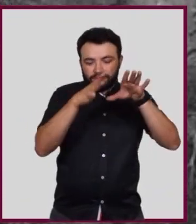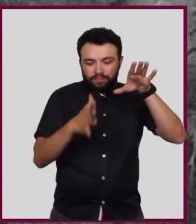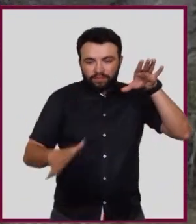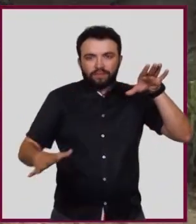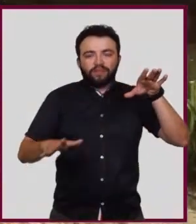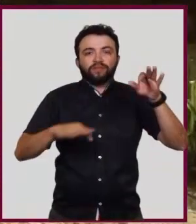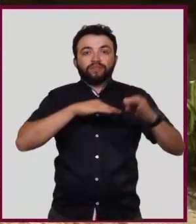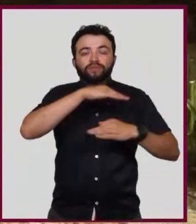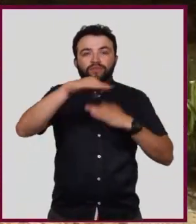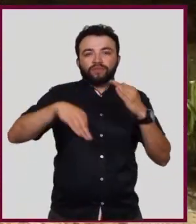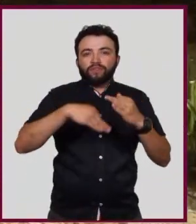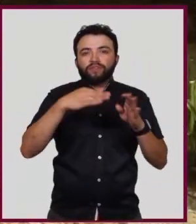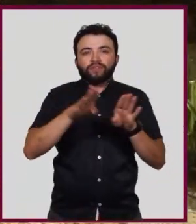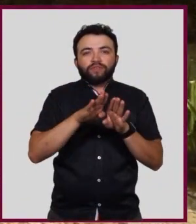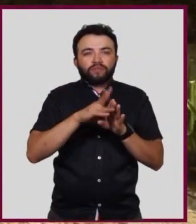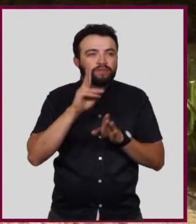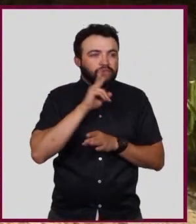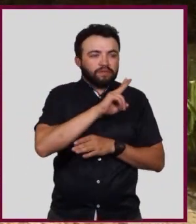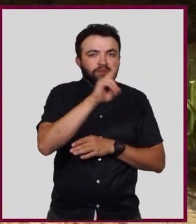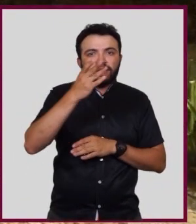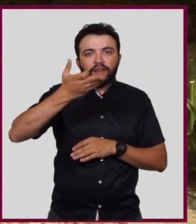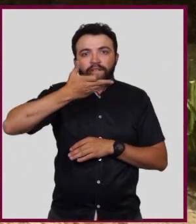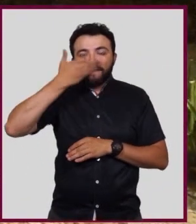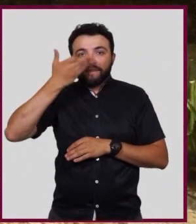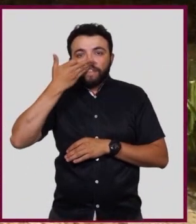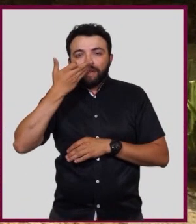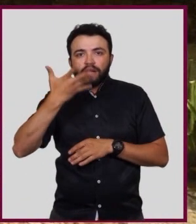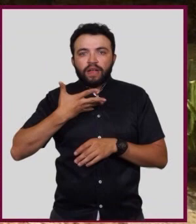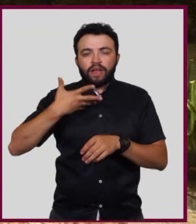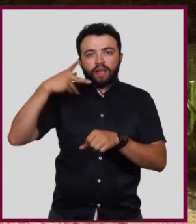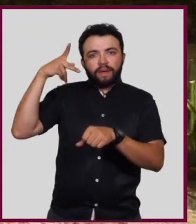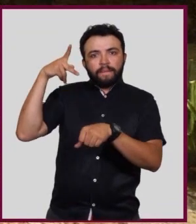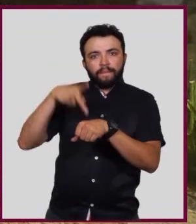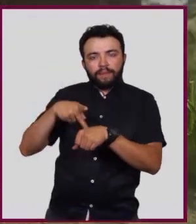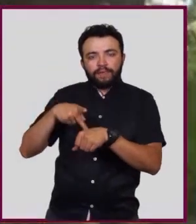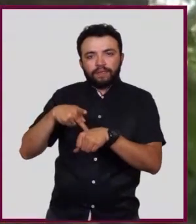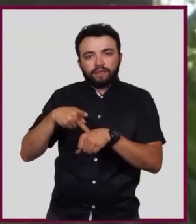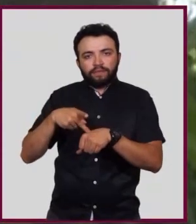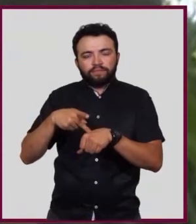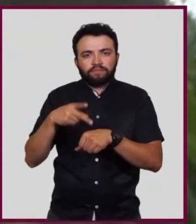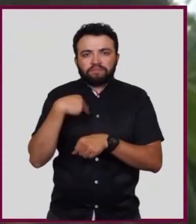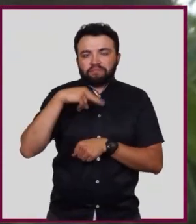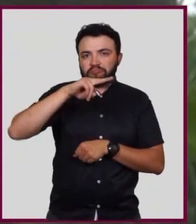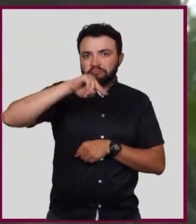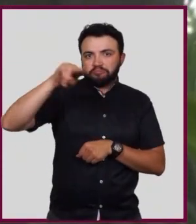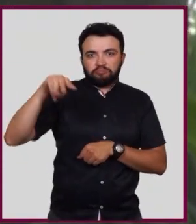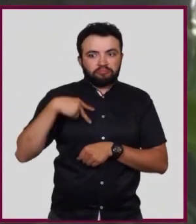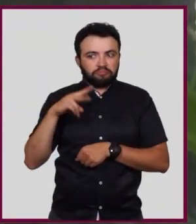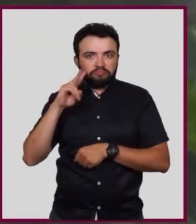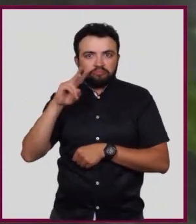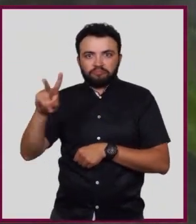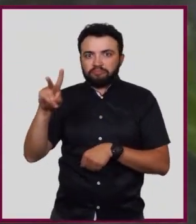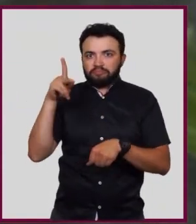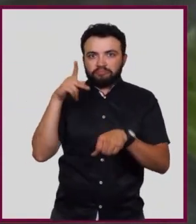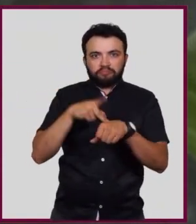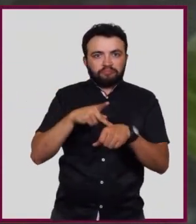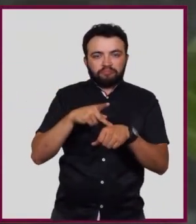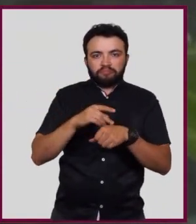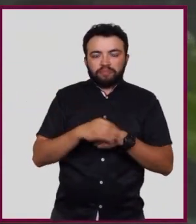una hierba y vio una piedra, no dijo qué piedra. De hecho, nunca encontramos la piedra que él